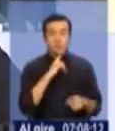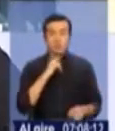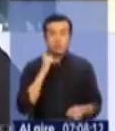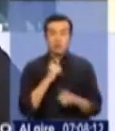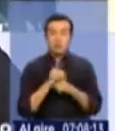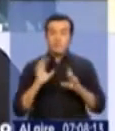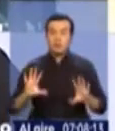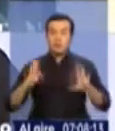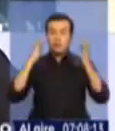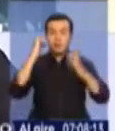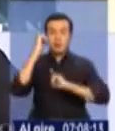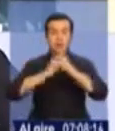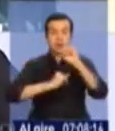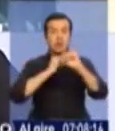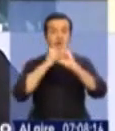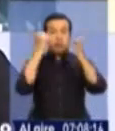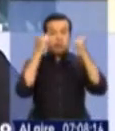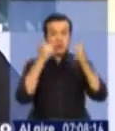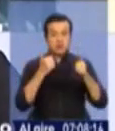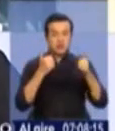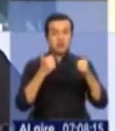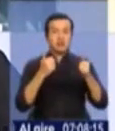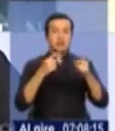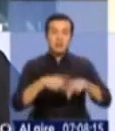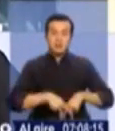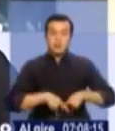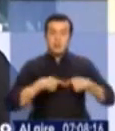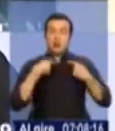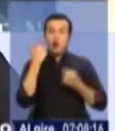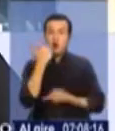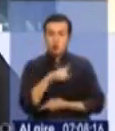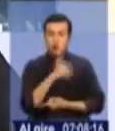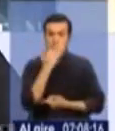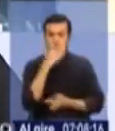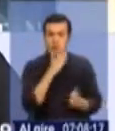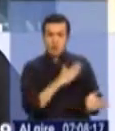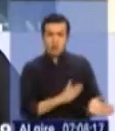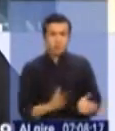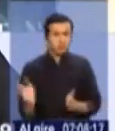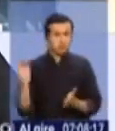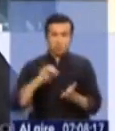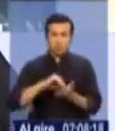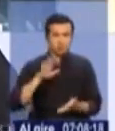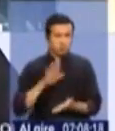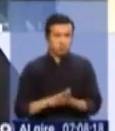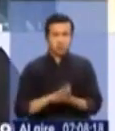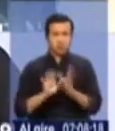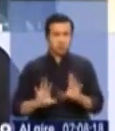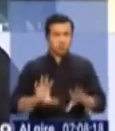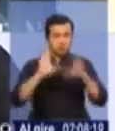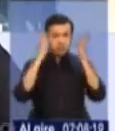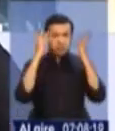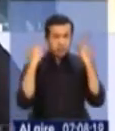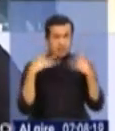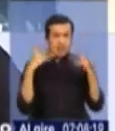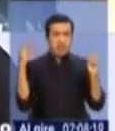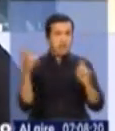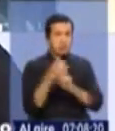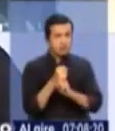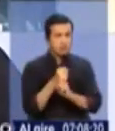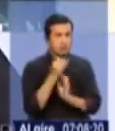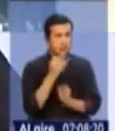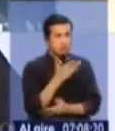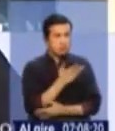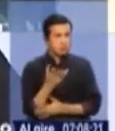de artes vivas en loja cova ya esta institución ado este festival ha tenido el éxito deseado yo